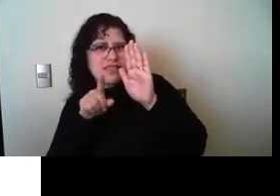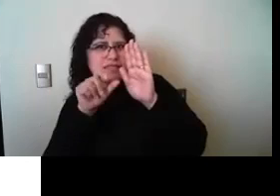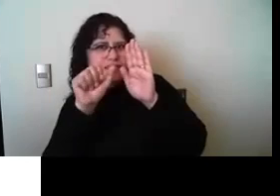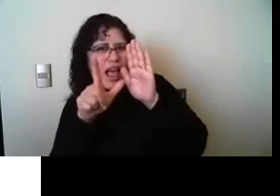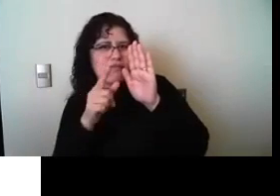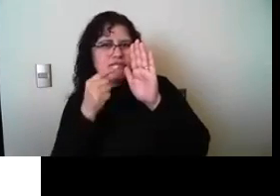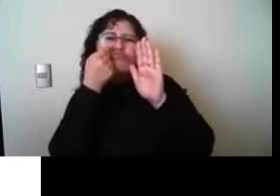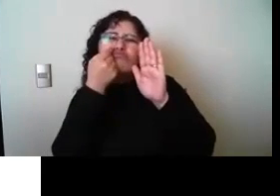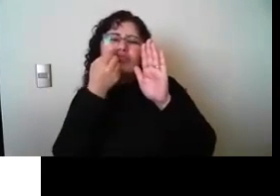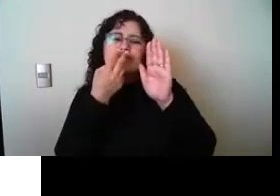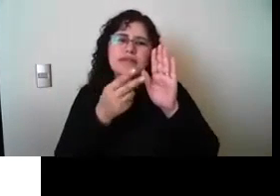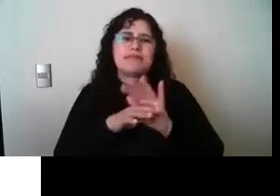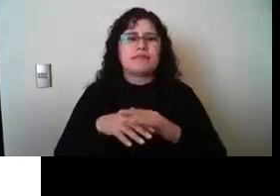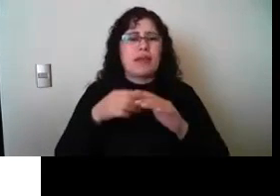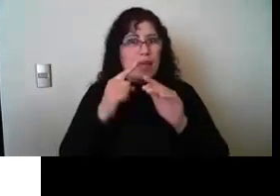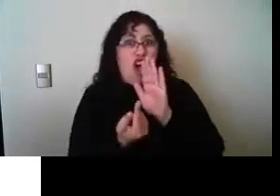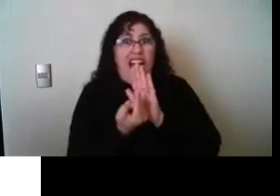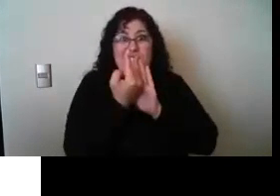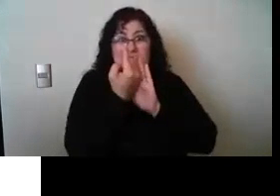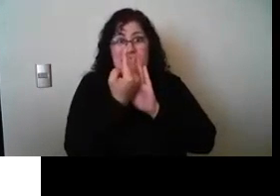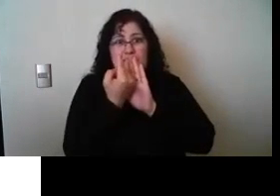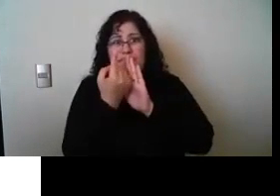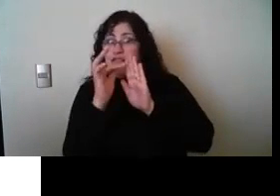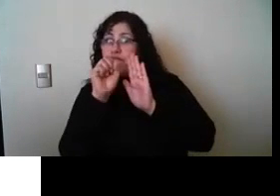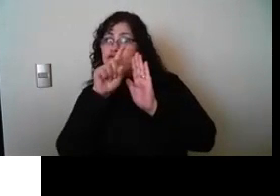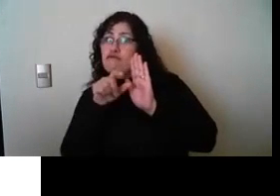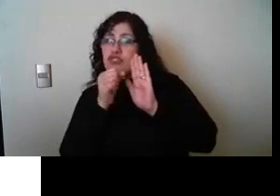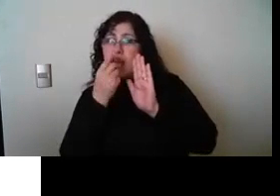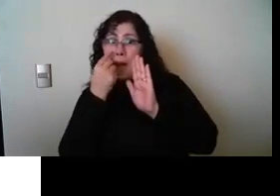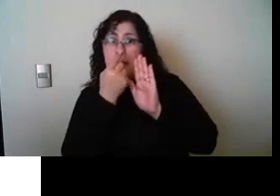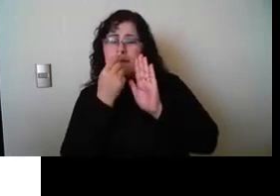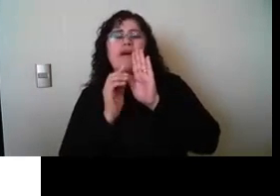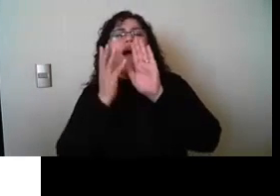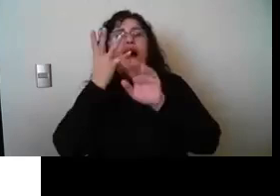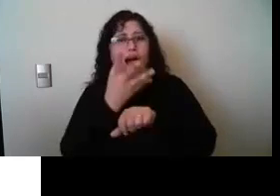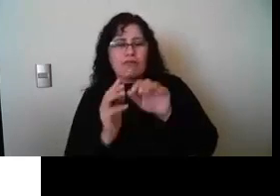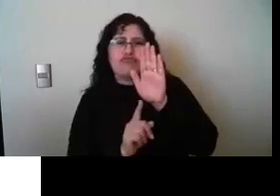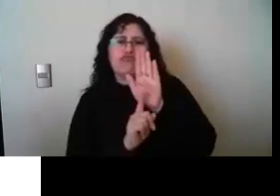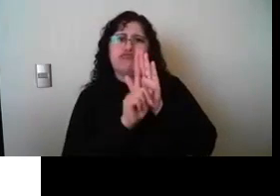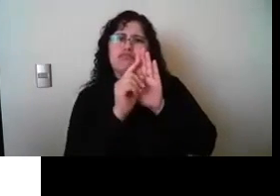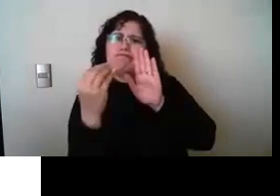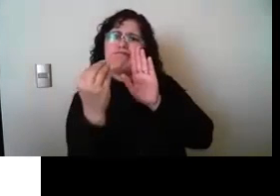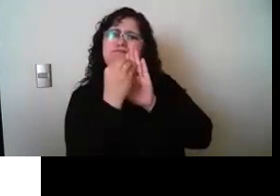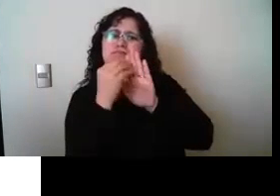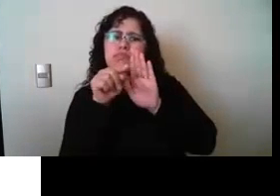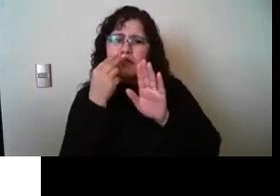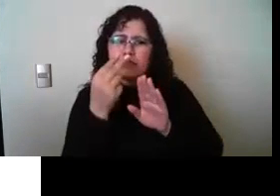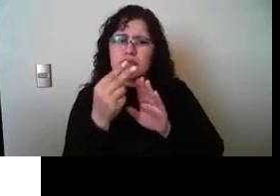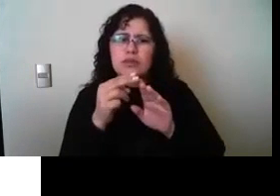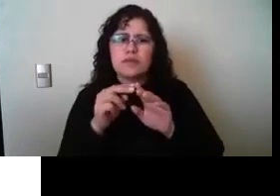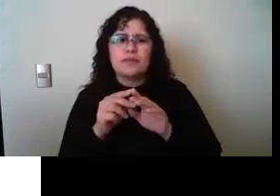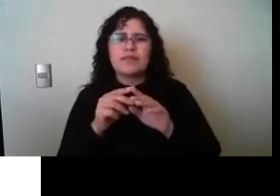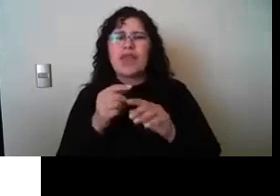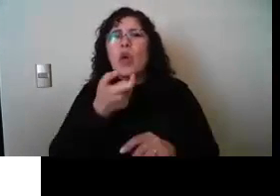sobre las fosas nasales, ¿cierto? Hay un elemento que es el